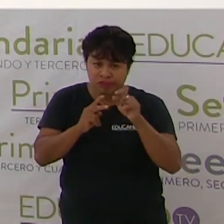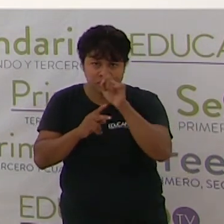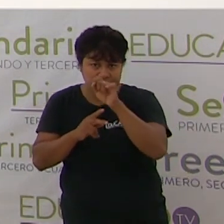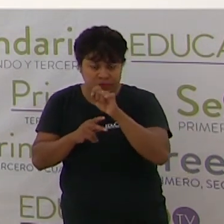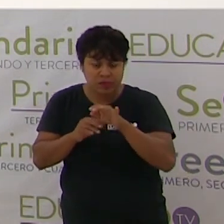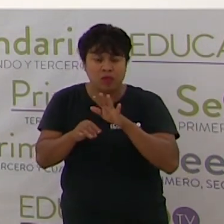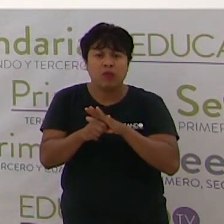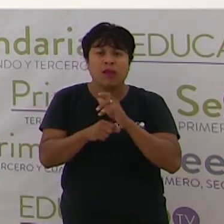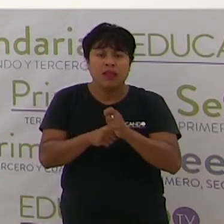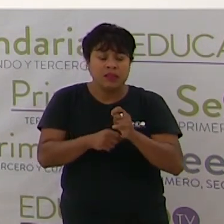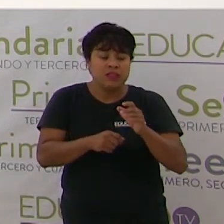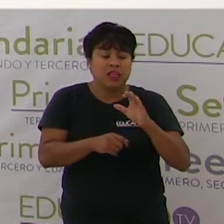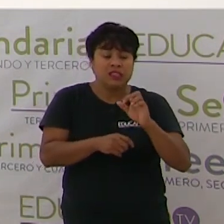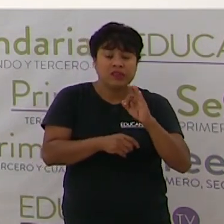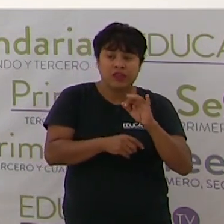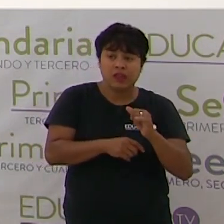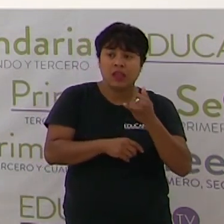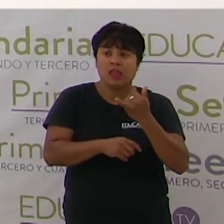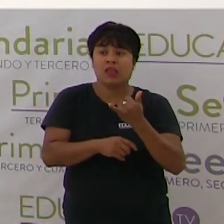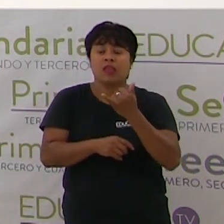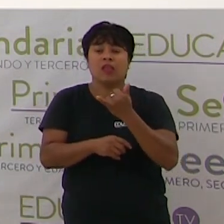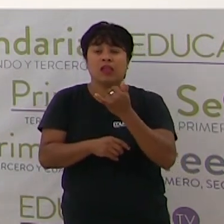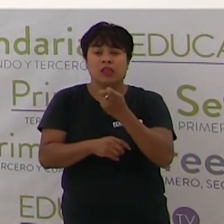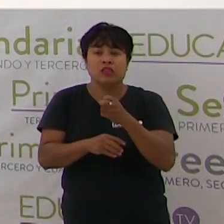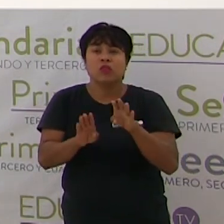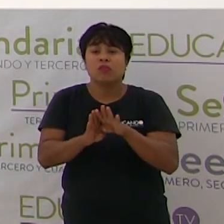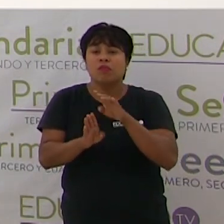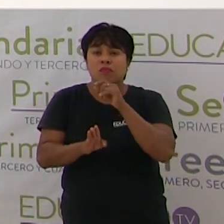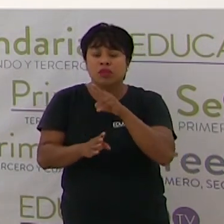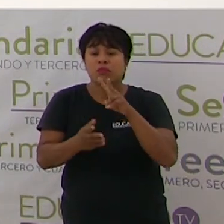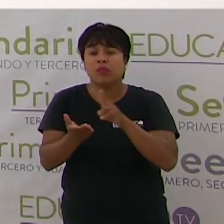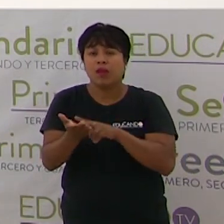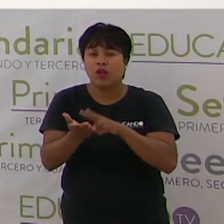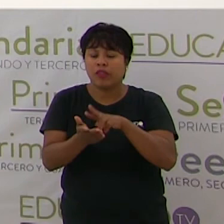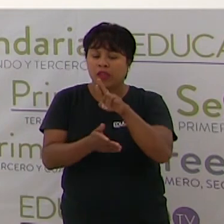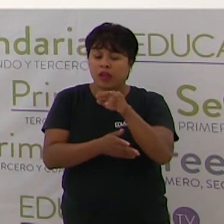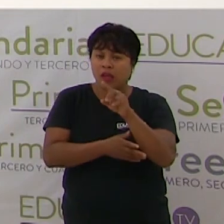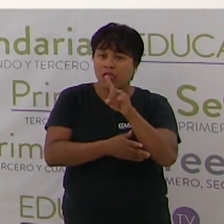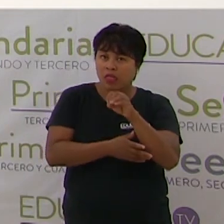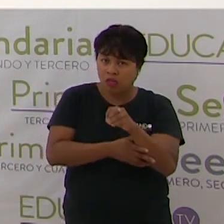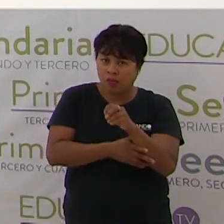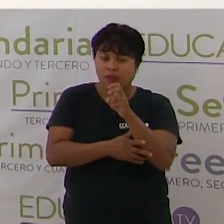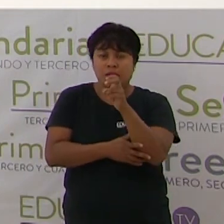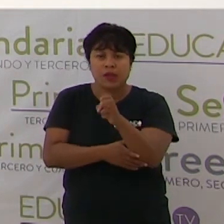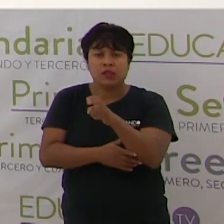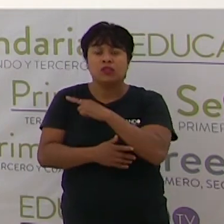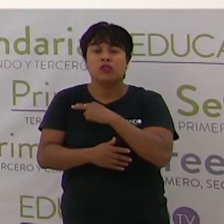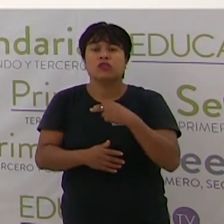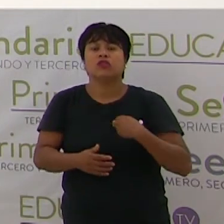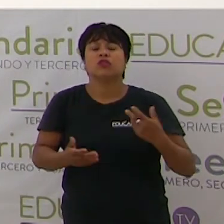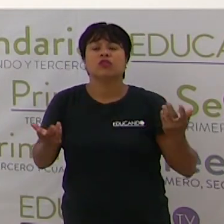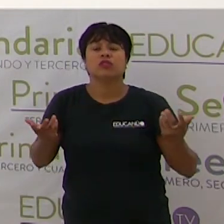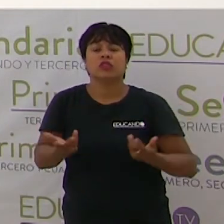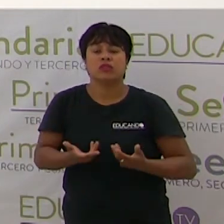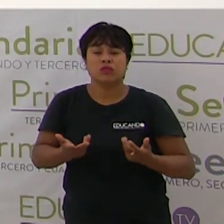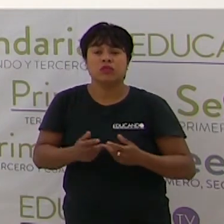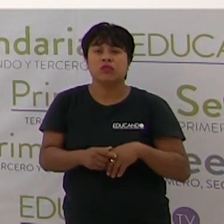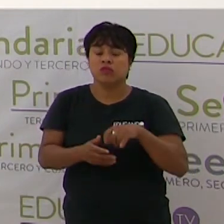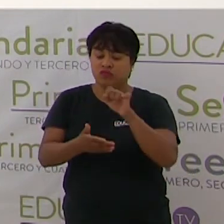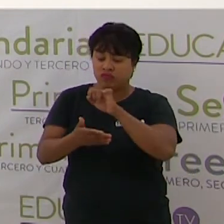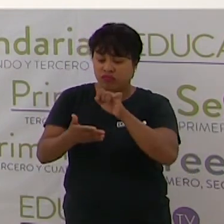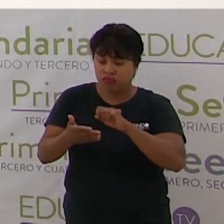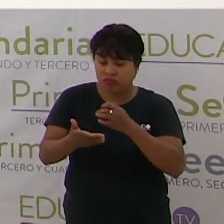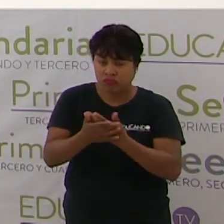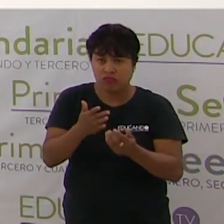y un cilindro con el mismo valor de radio, y para ello desarrollamos los algoritmos,